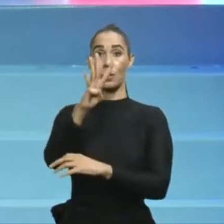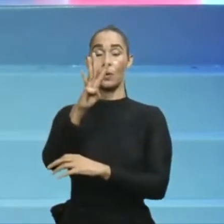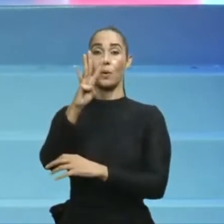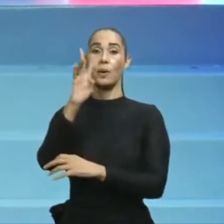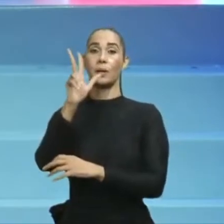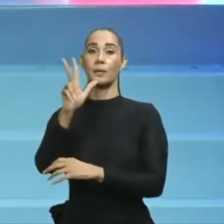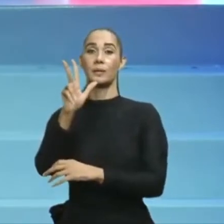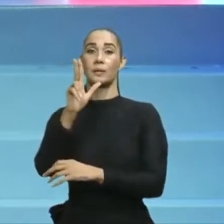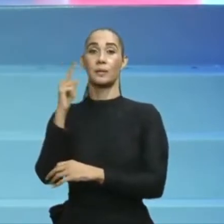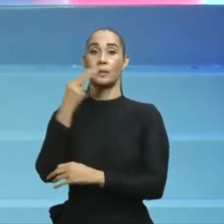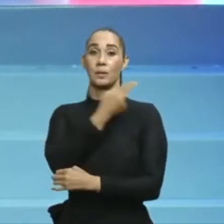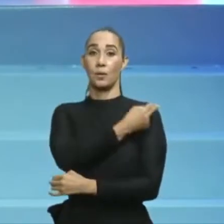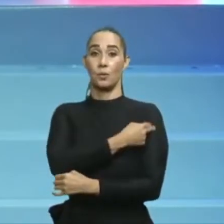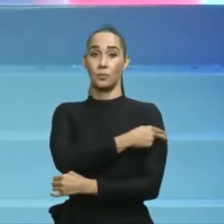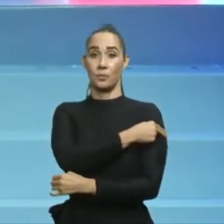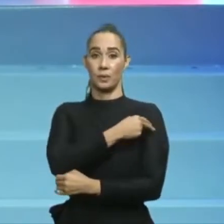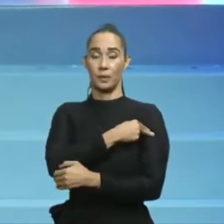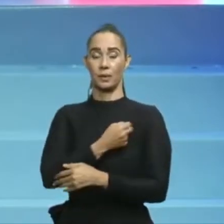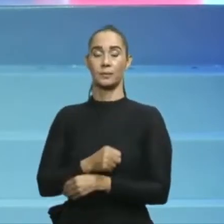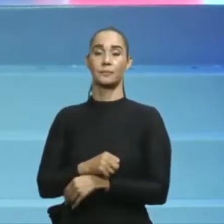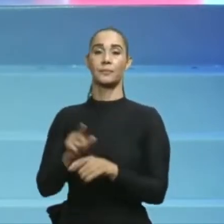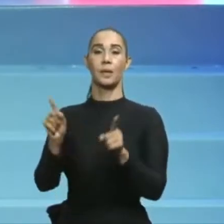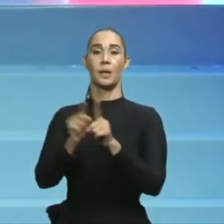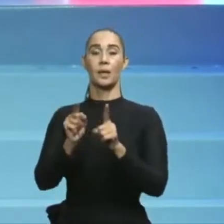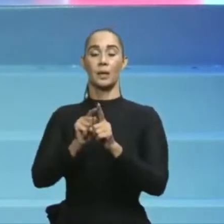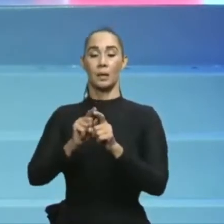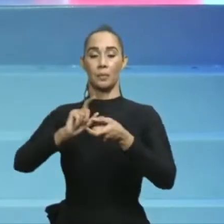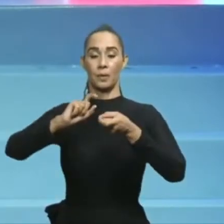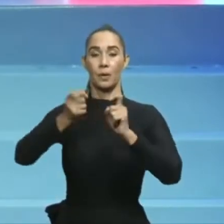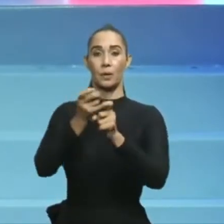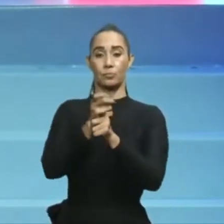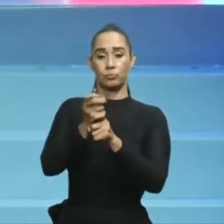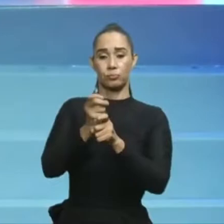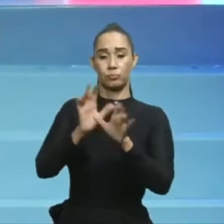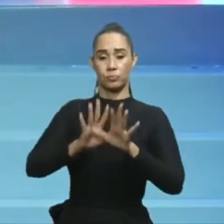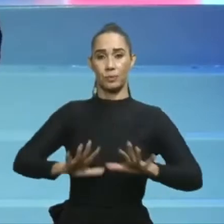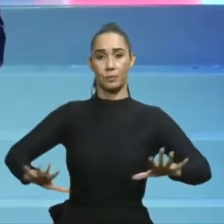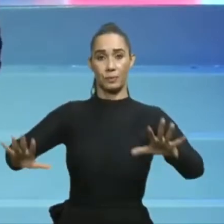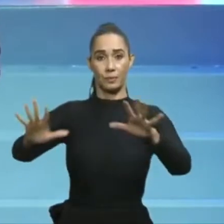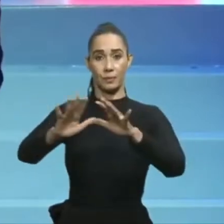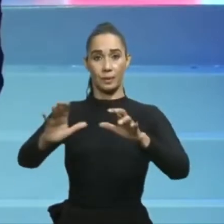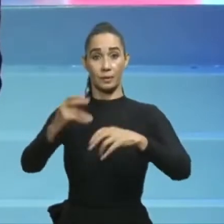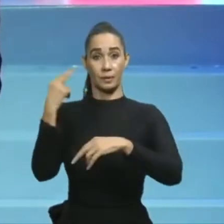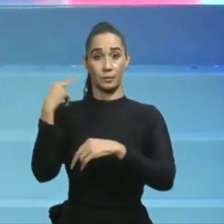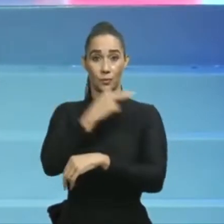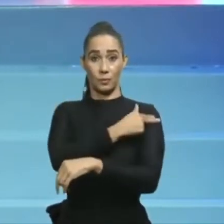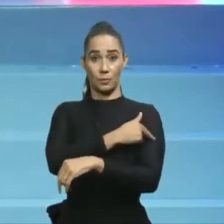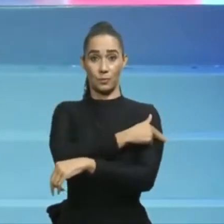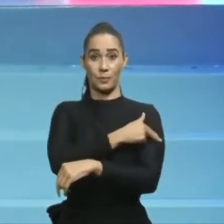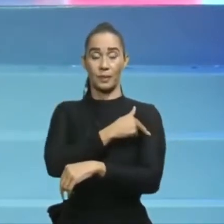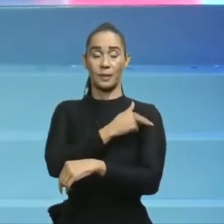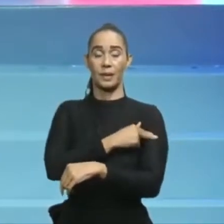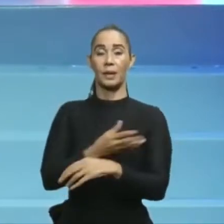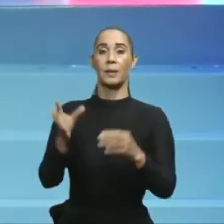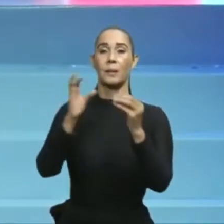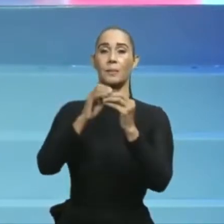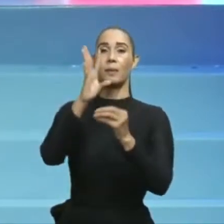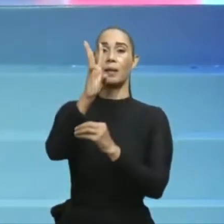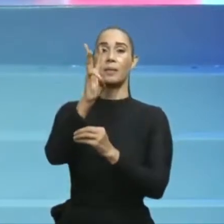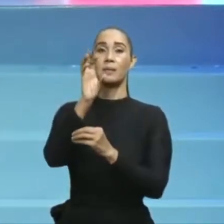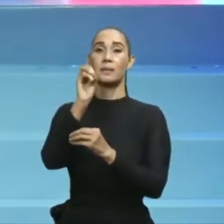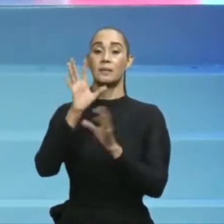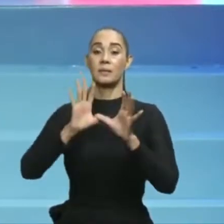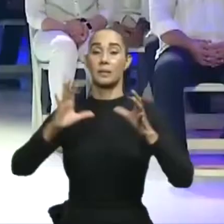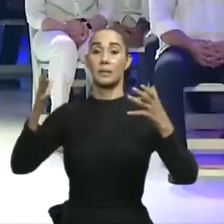hospitales del país remozamiento de áreas de servicios de otros 70 y reparaciones en más de 60